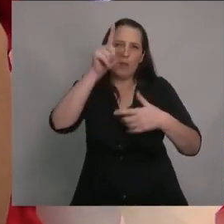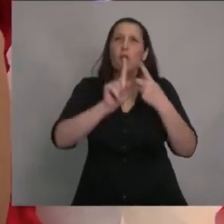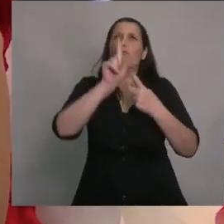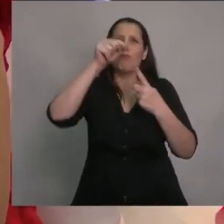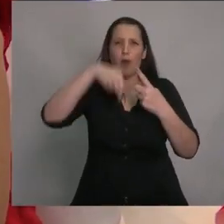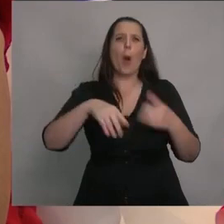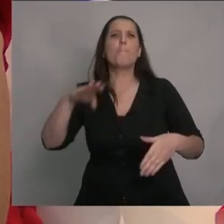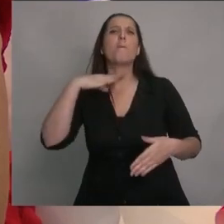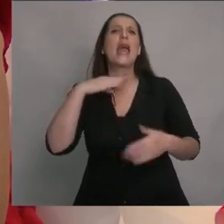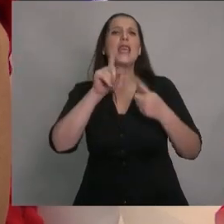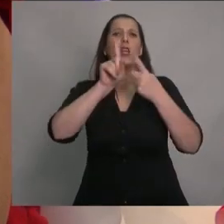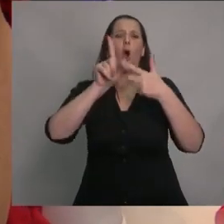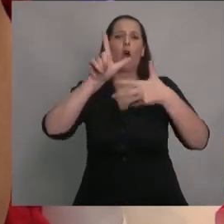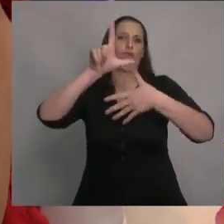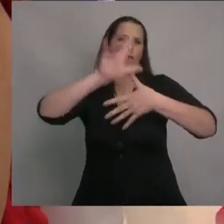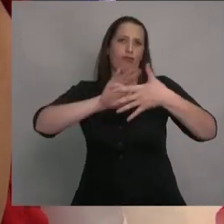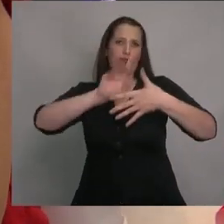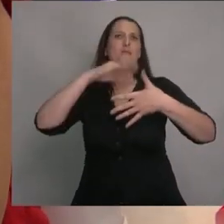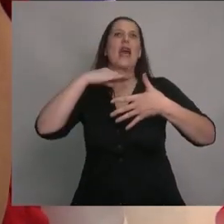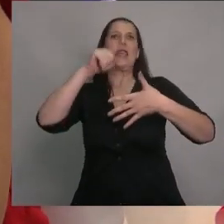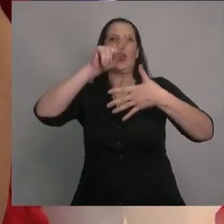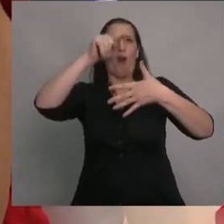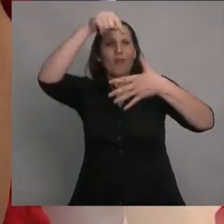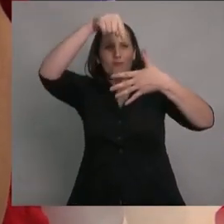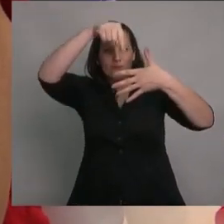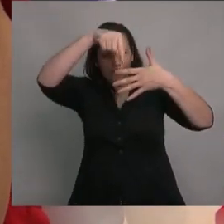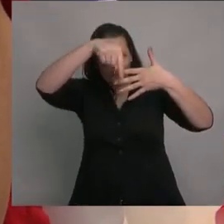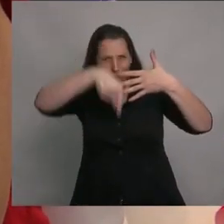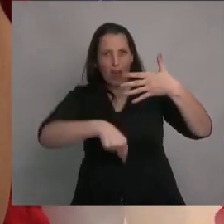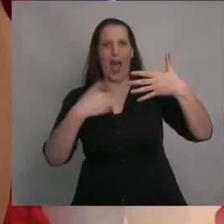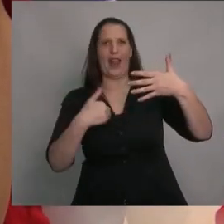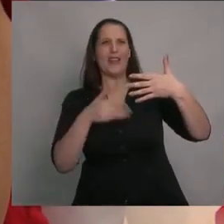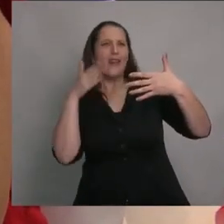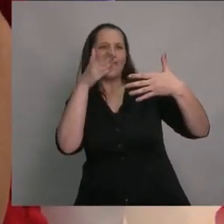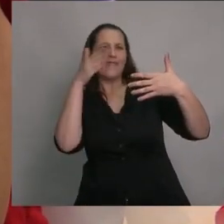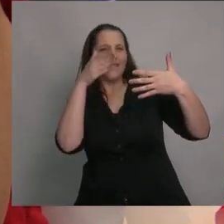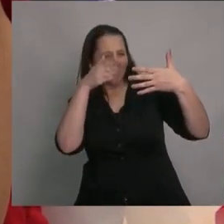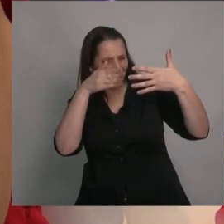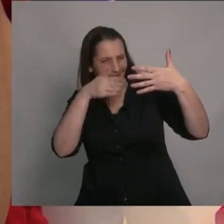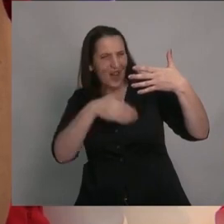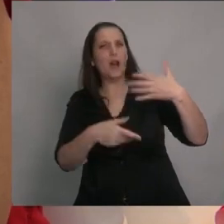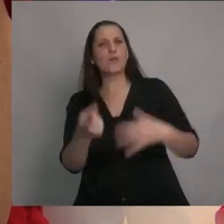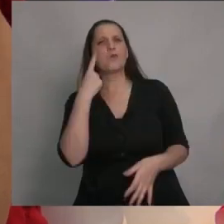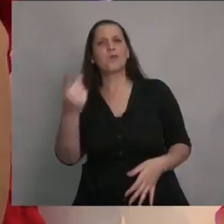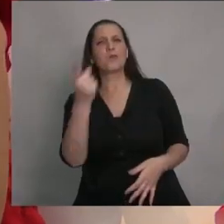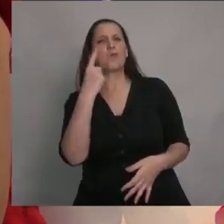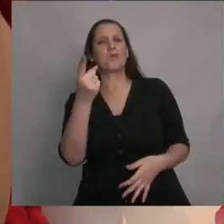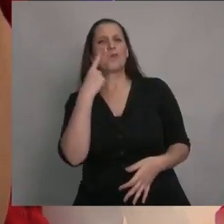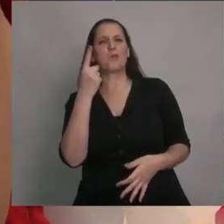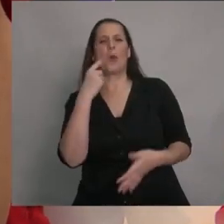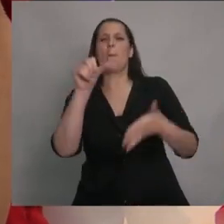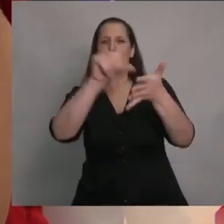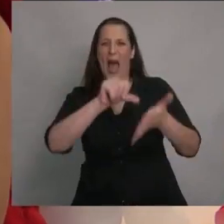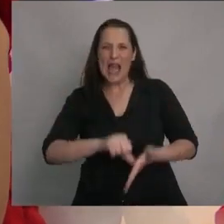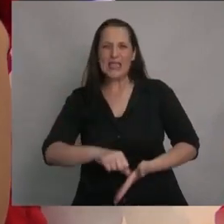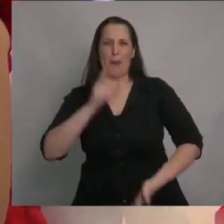sur, de México a Argentina. Y puedo decir que conozco en profundidad las prácticas violentas de varios de sus